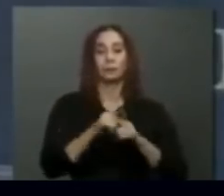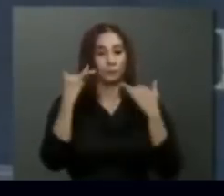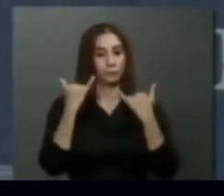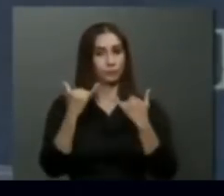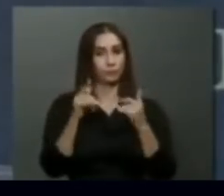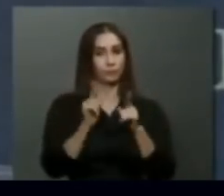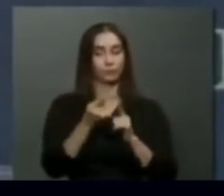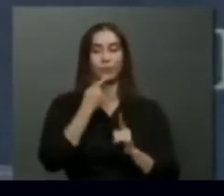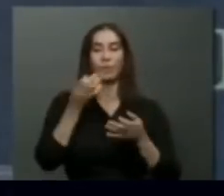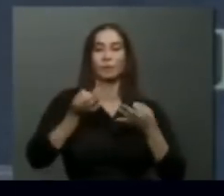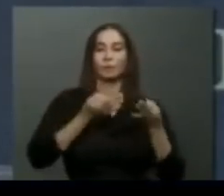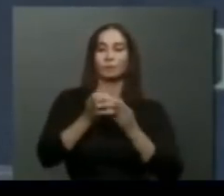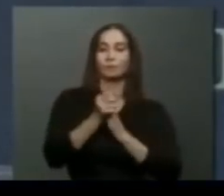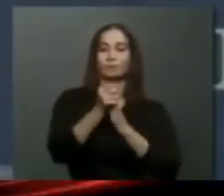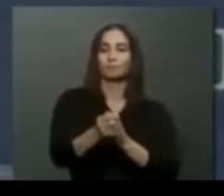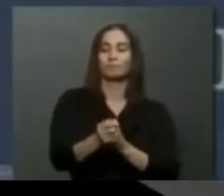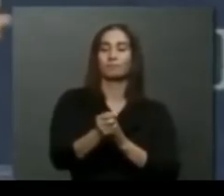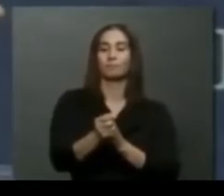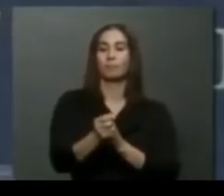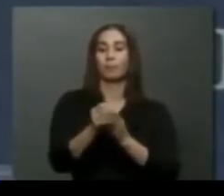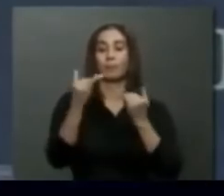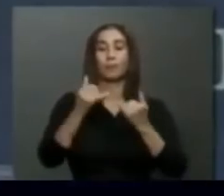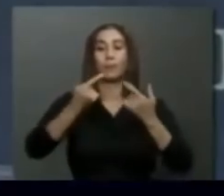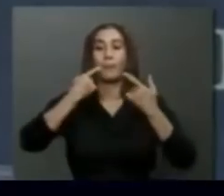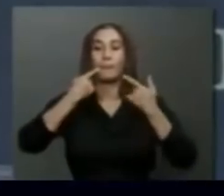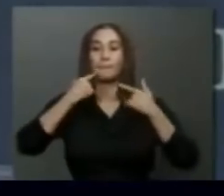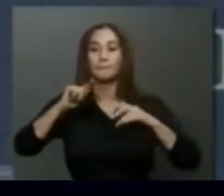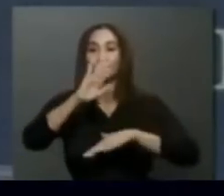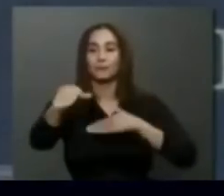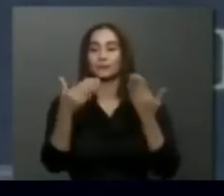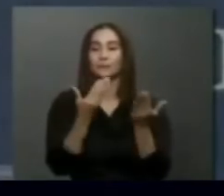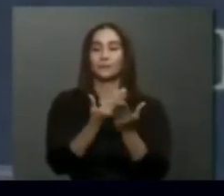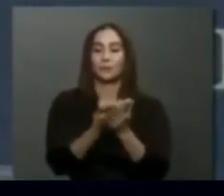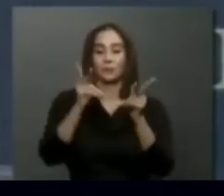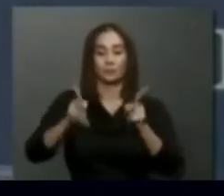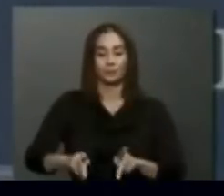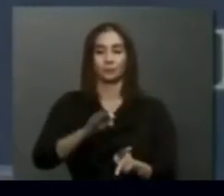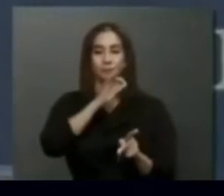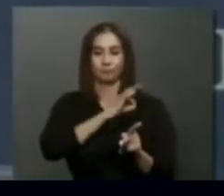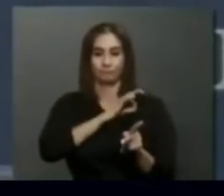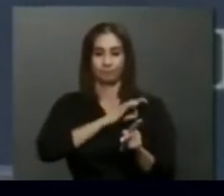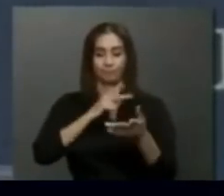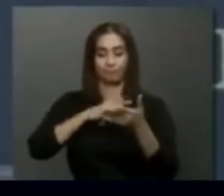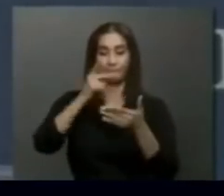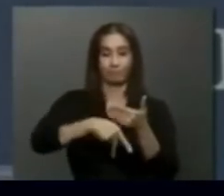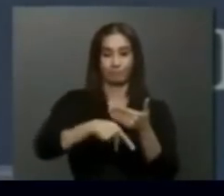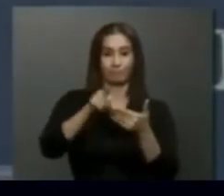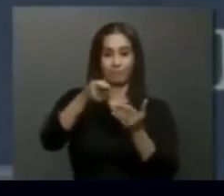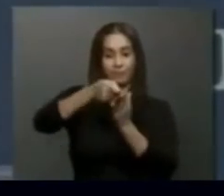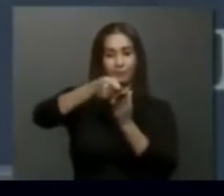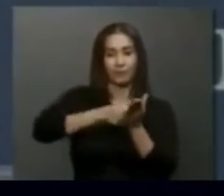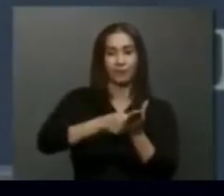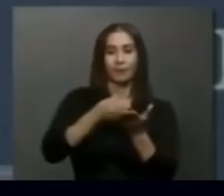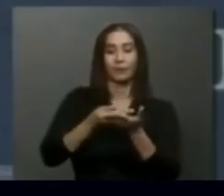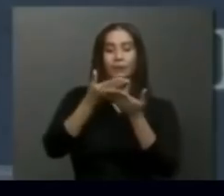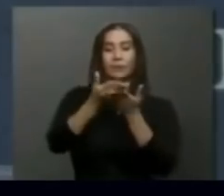como decía nuestro coordinador, tenemos el gran anuncio de que todos los beneficiarios del programa Supérate